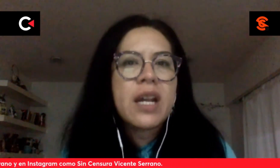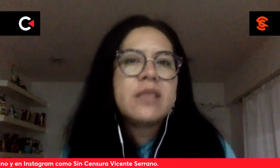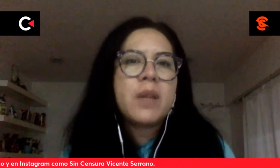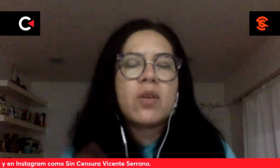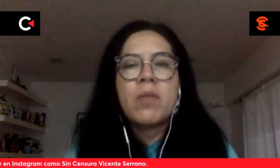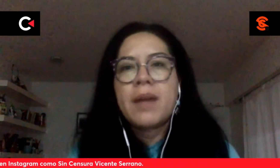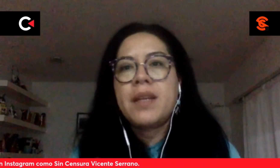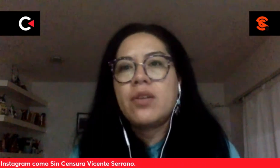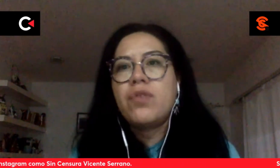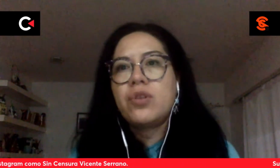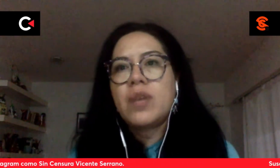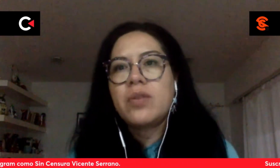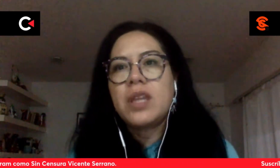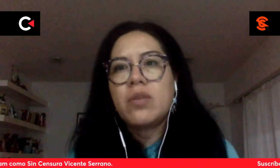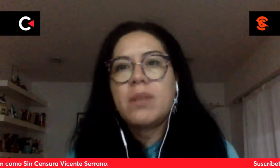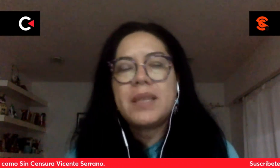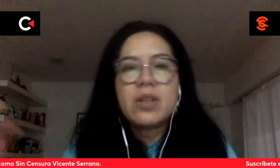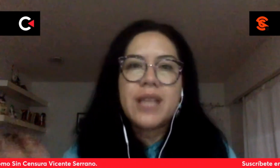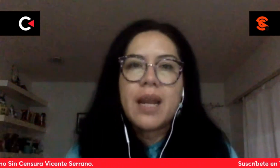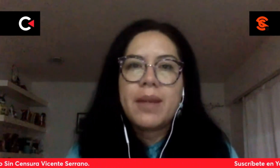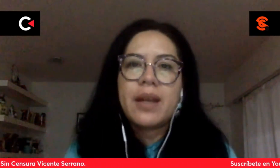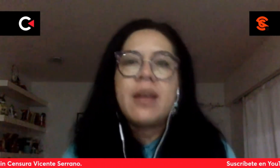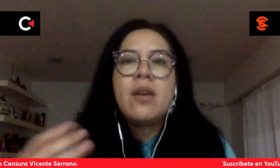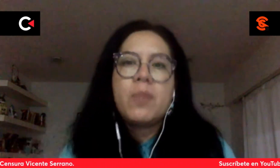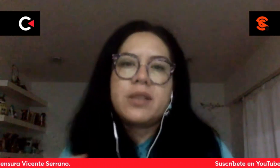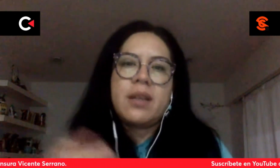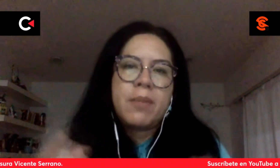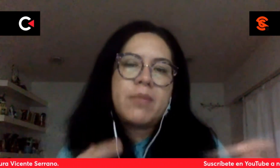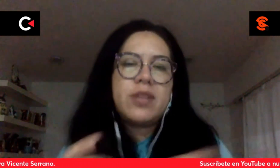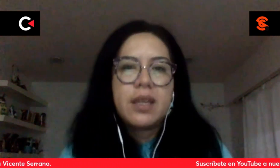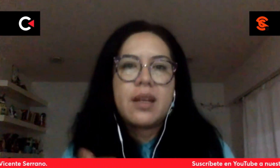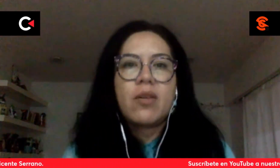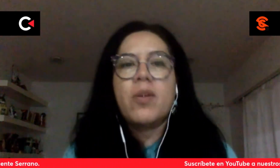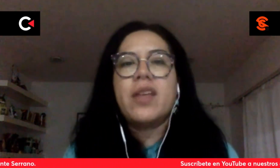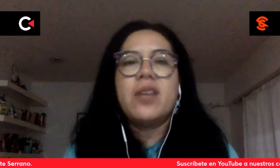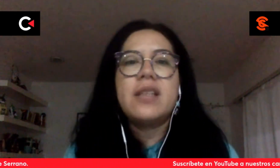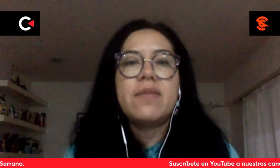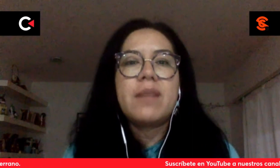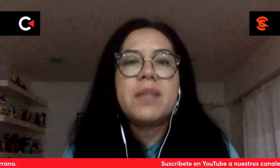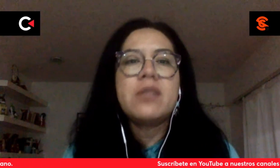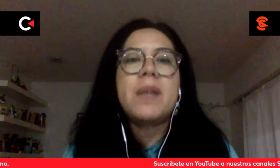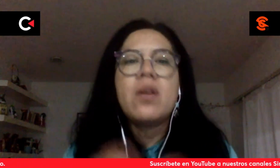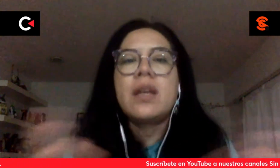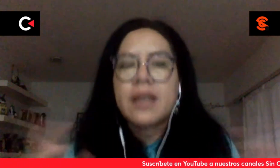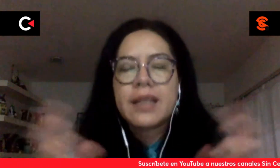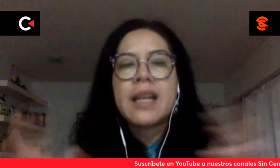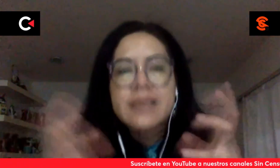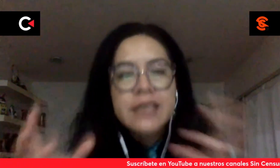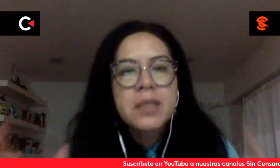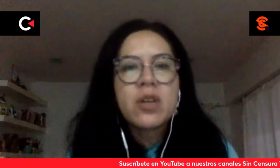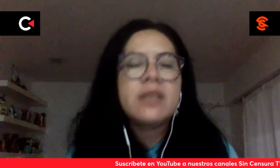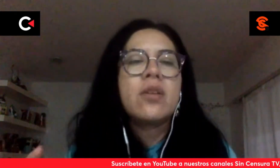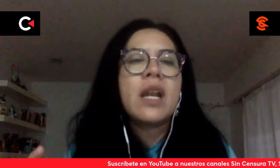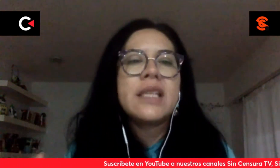de dólares, pero como ha venido fluctuando tanto el peso hacia la baja, pues vamos a ir reacomodando la cifra en pesos, pero en general